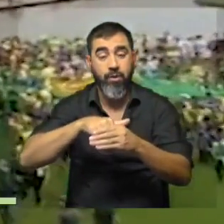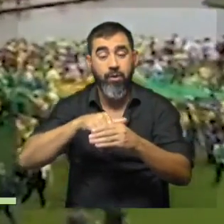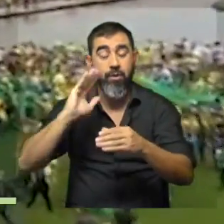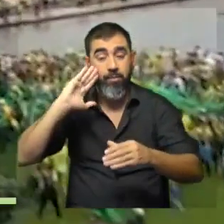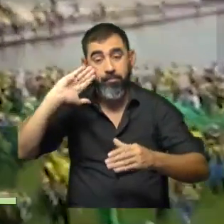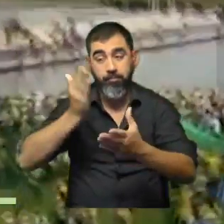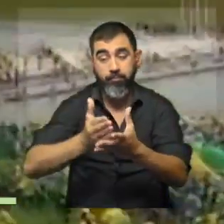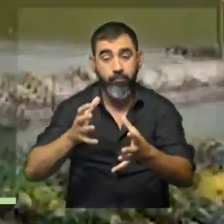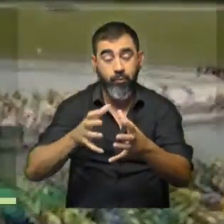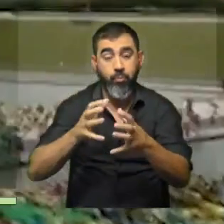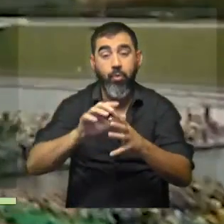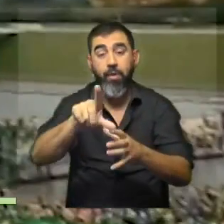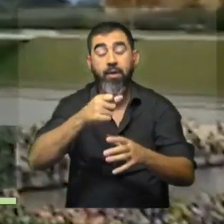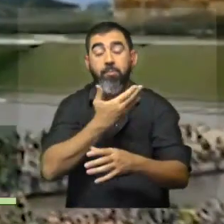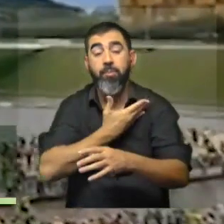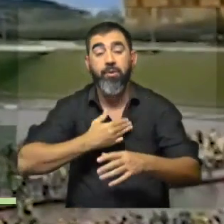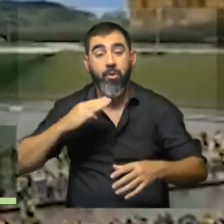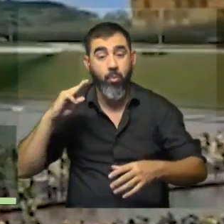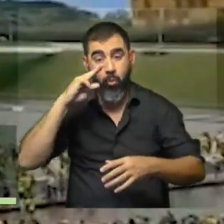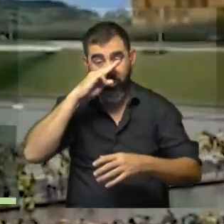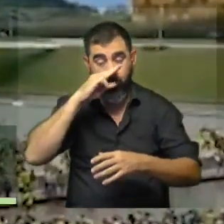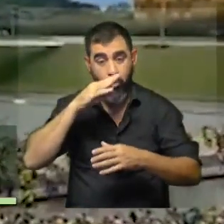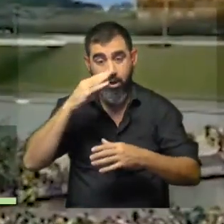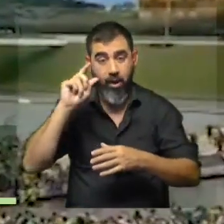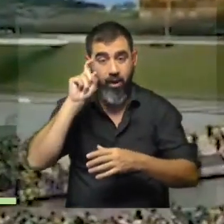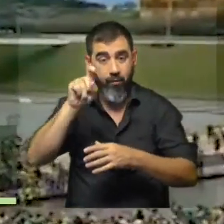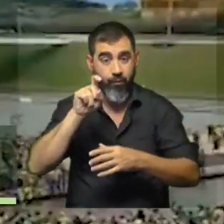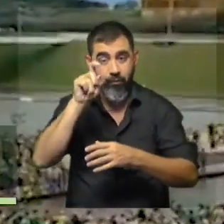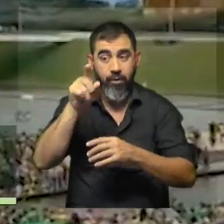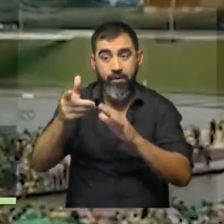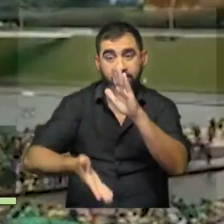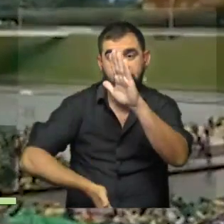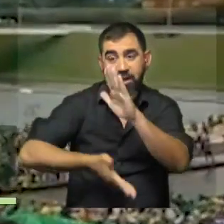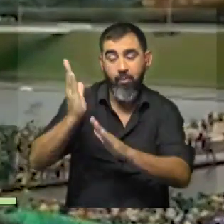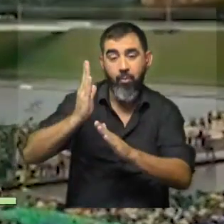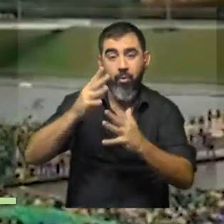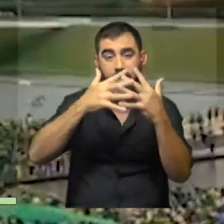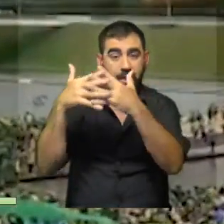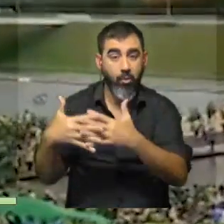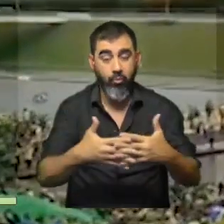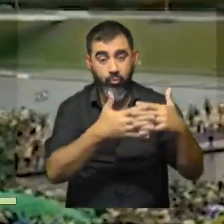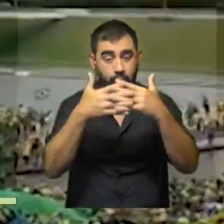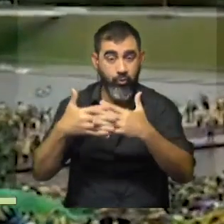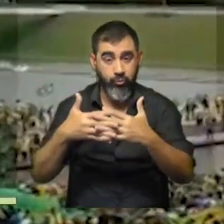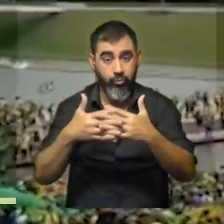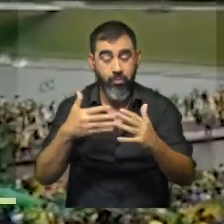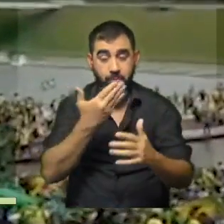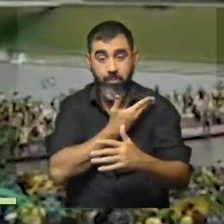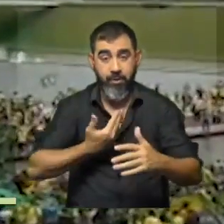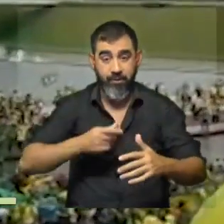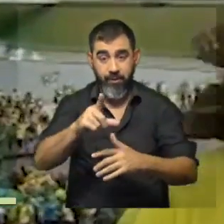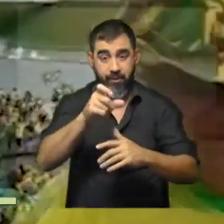del expresidente que huyó a Florida en Estados Unidos